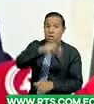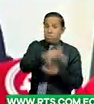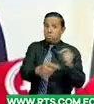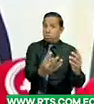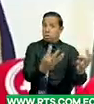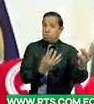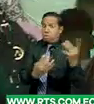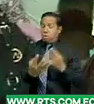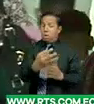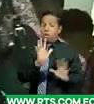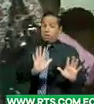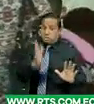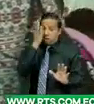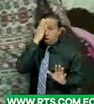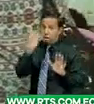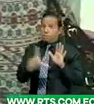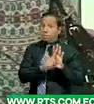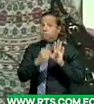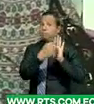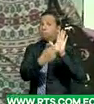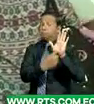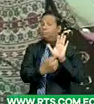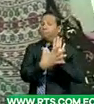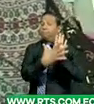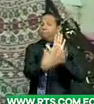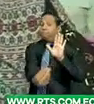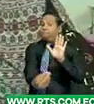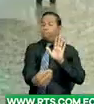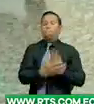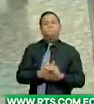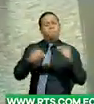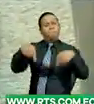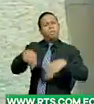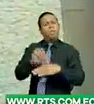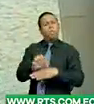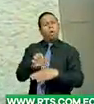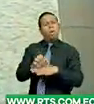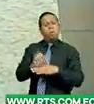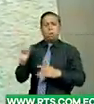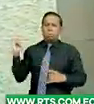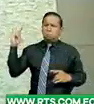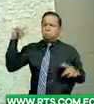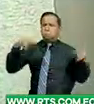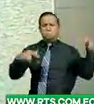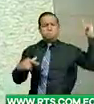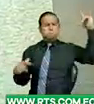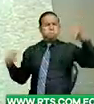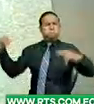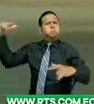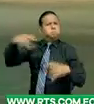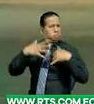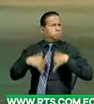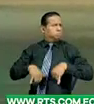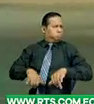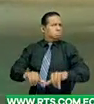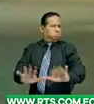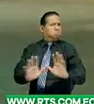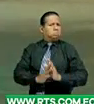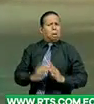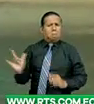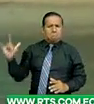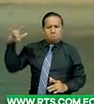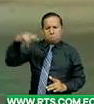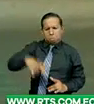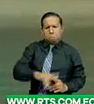los datos. En Ecuador las distintas aerolíneas no han cancelado sus operaciones. Existen vuelos que salen e ingresan de manera